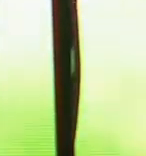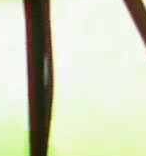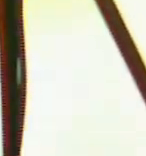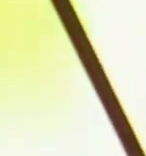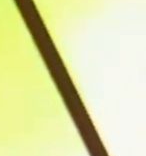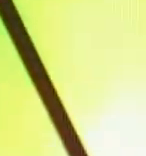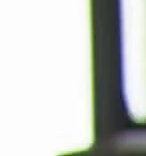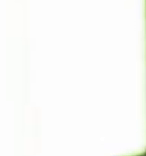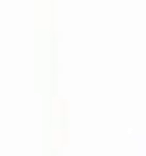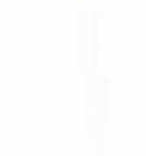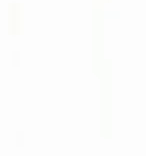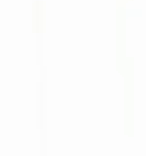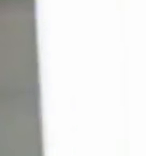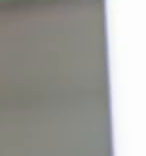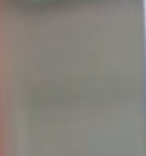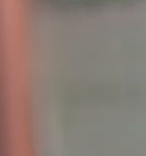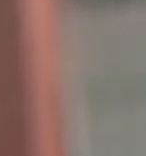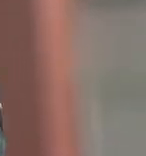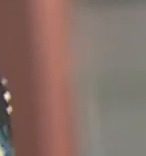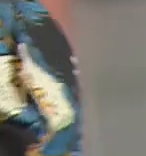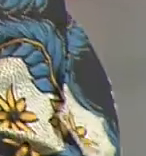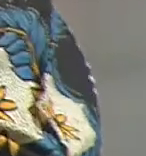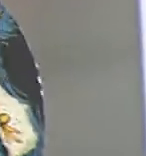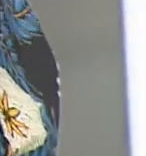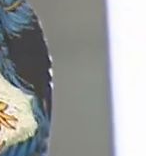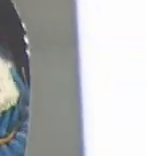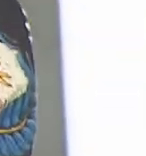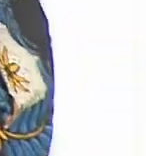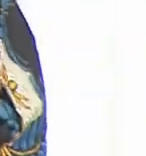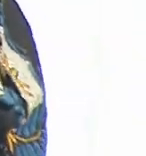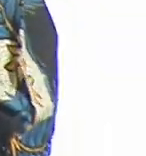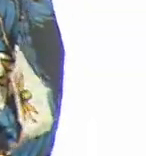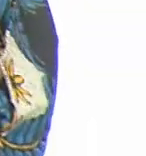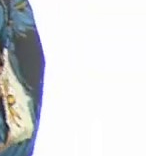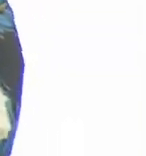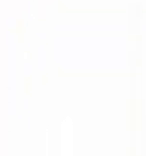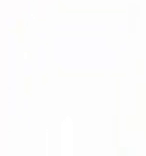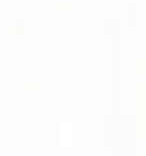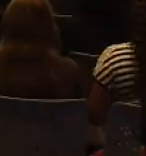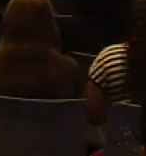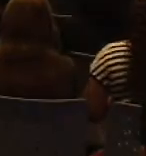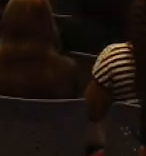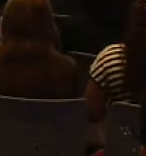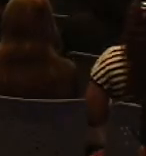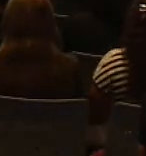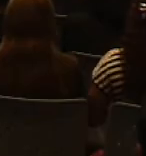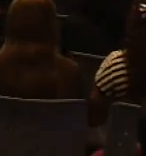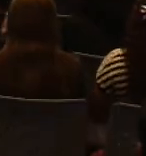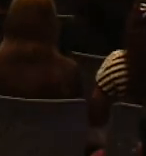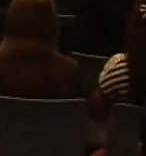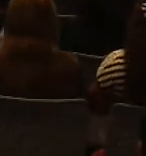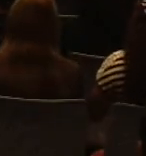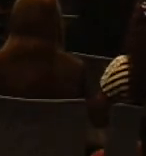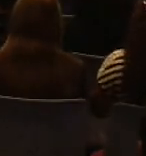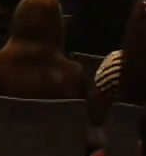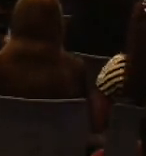¿A dónde me meto yo? ¿A dónde me meto yo? ¿A dónde me meto yo? ¿A dónde me meto yo? Aquí, aquí,